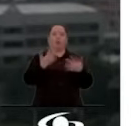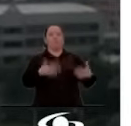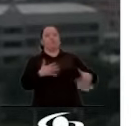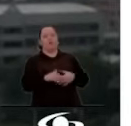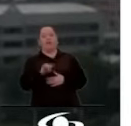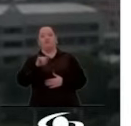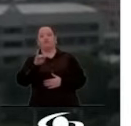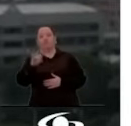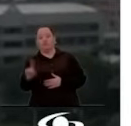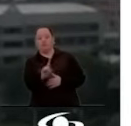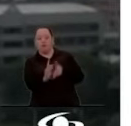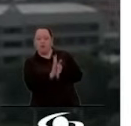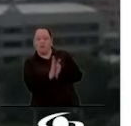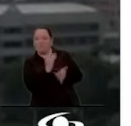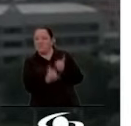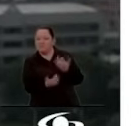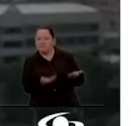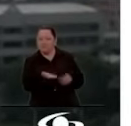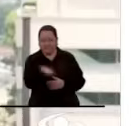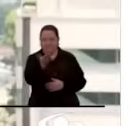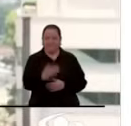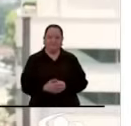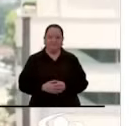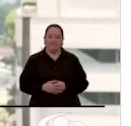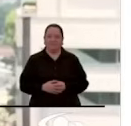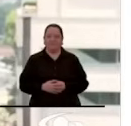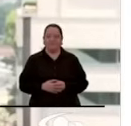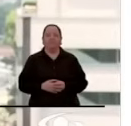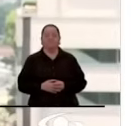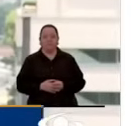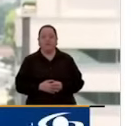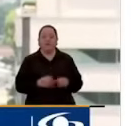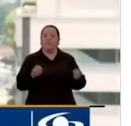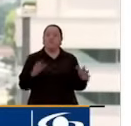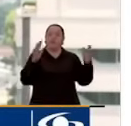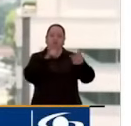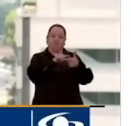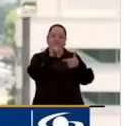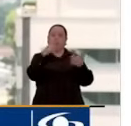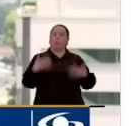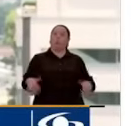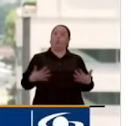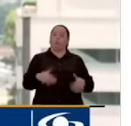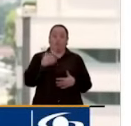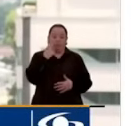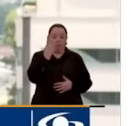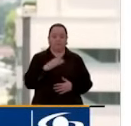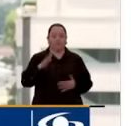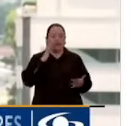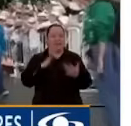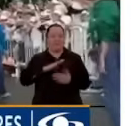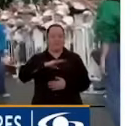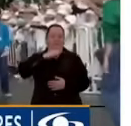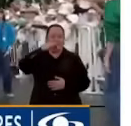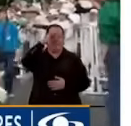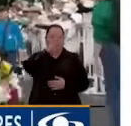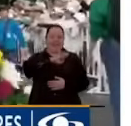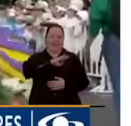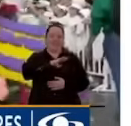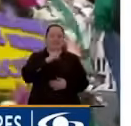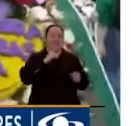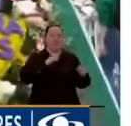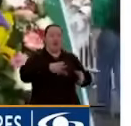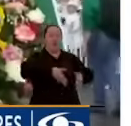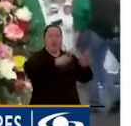Cárcamo usted tiene el balance final adelante fue una feria con números históricos según la alcaldía de Medellín la ocupación